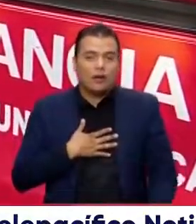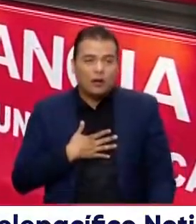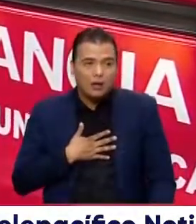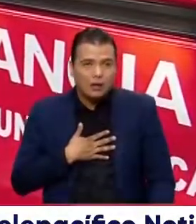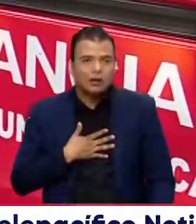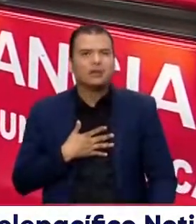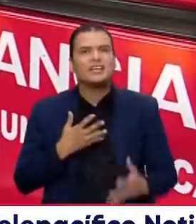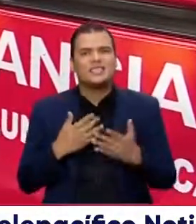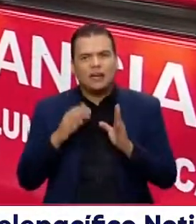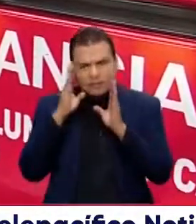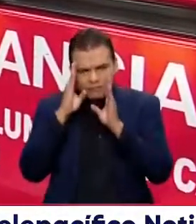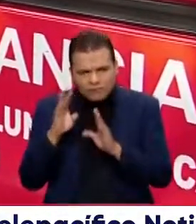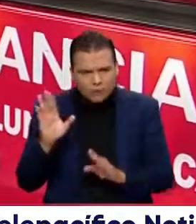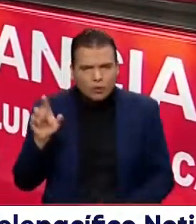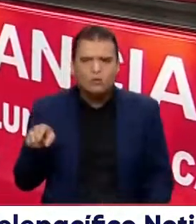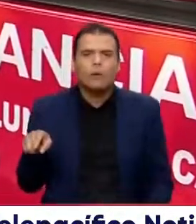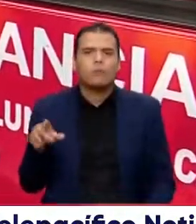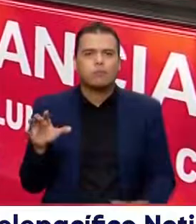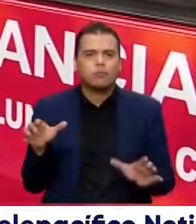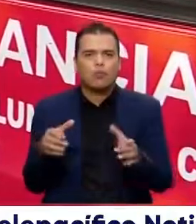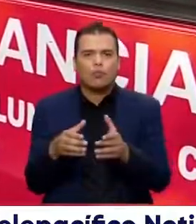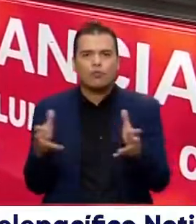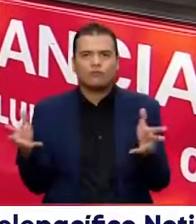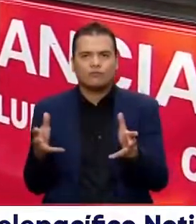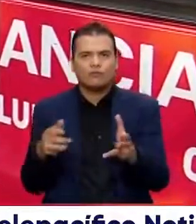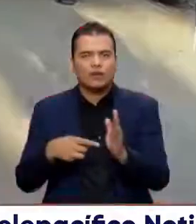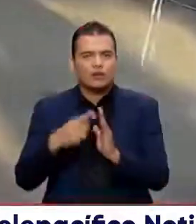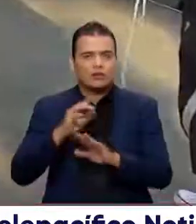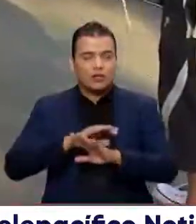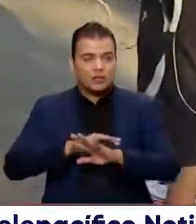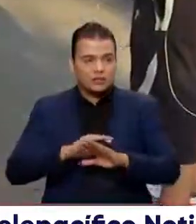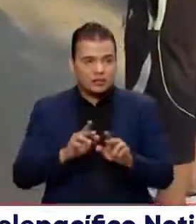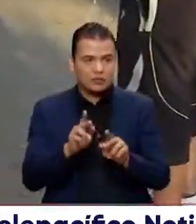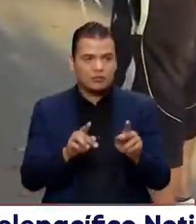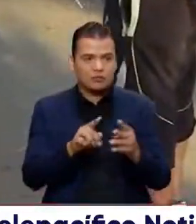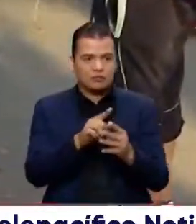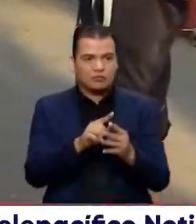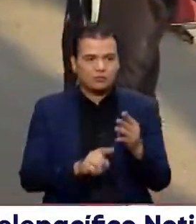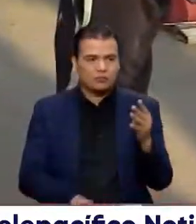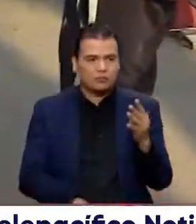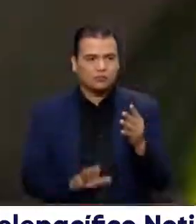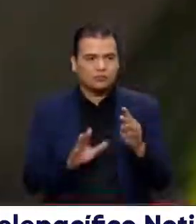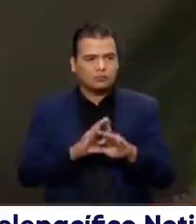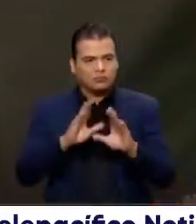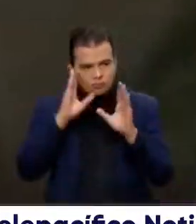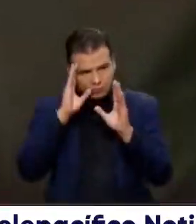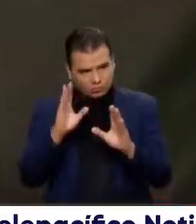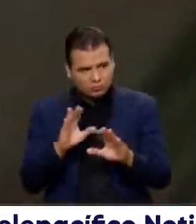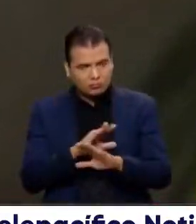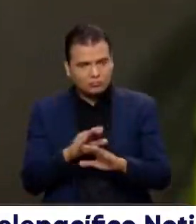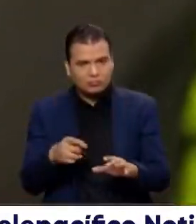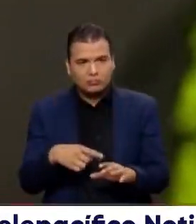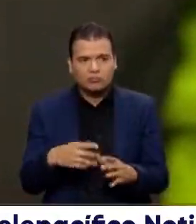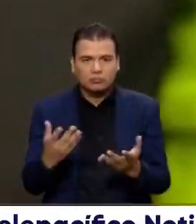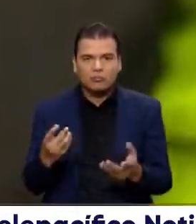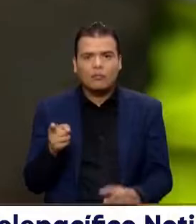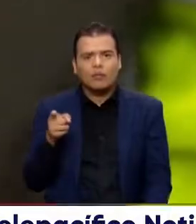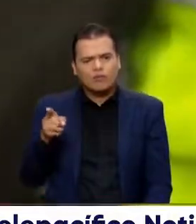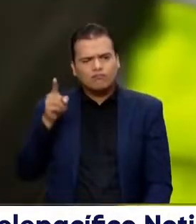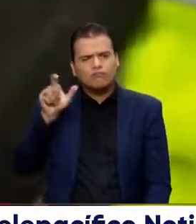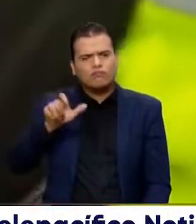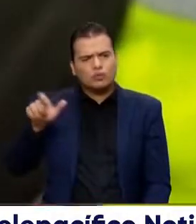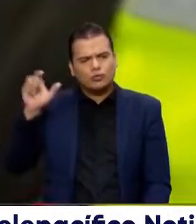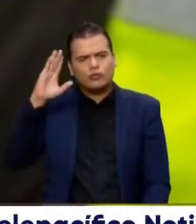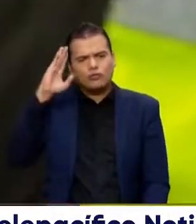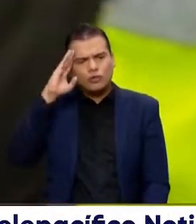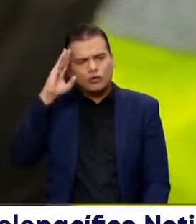fueron atendidos aquí como personal médico de bomberos, 4 personas de ellas, pero todos están fuera de peligro, los policías también que estaban en servicio en la